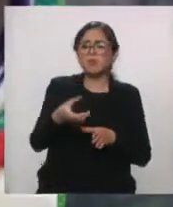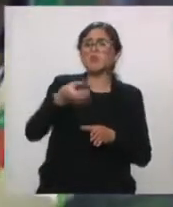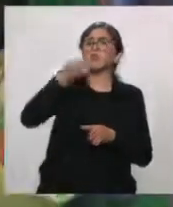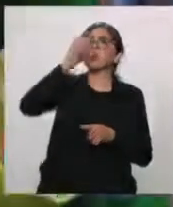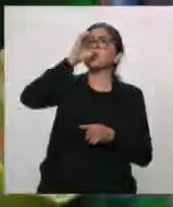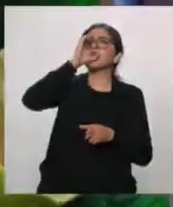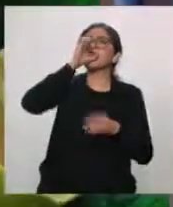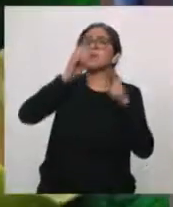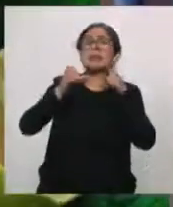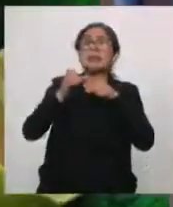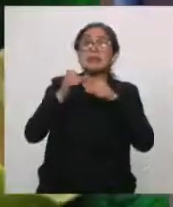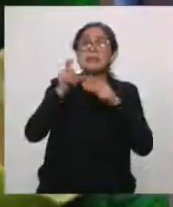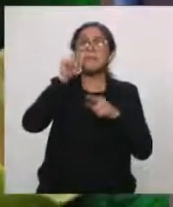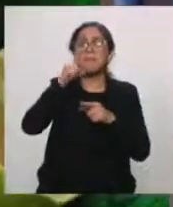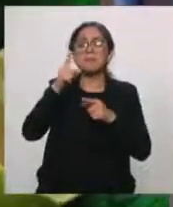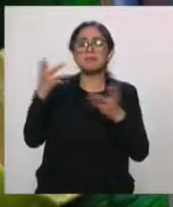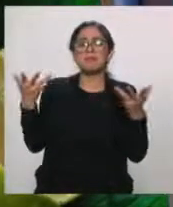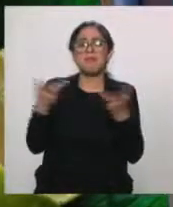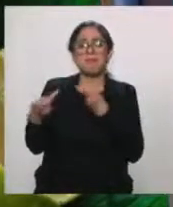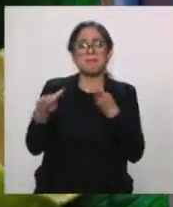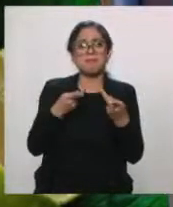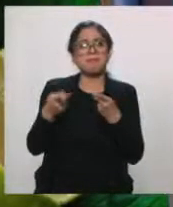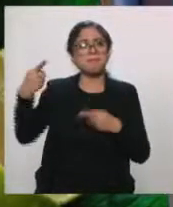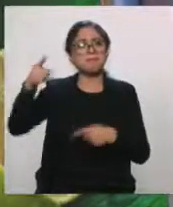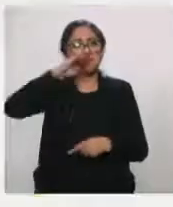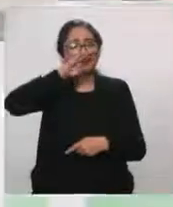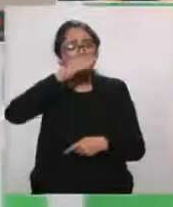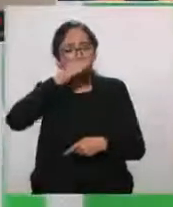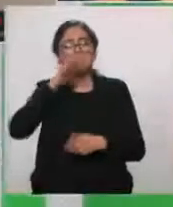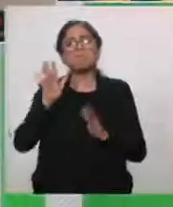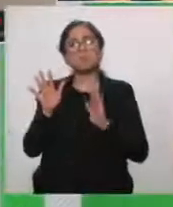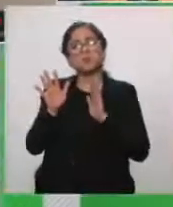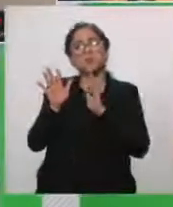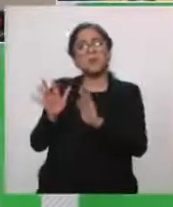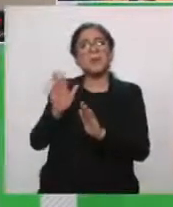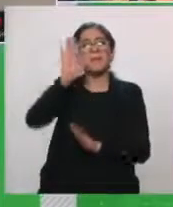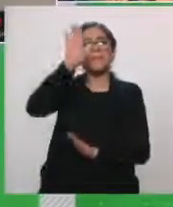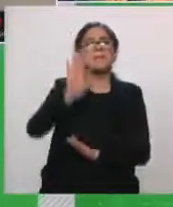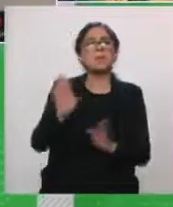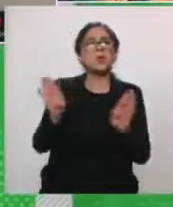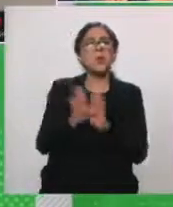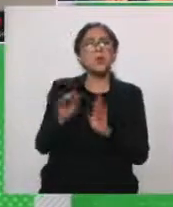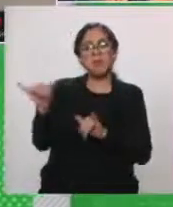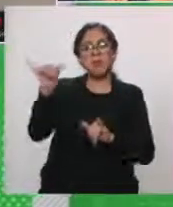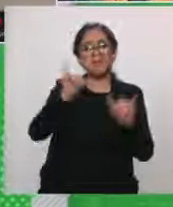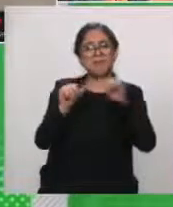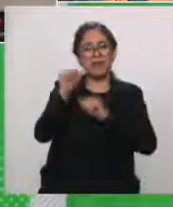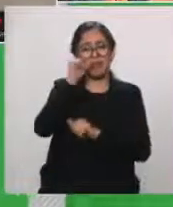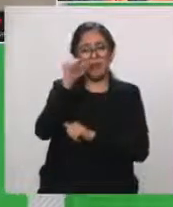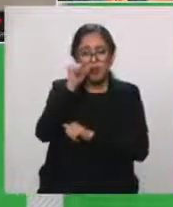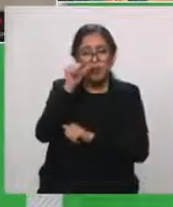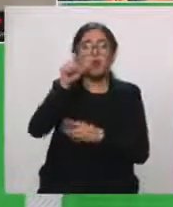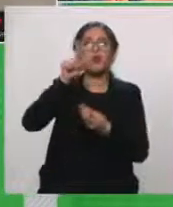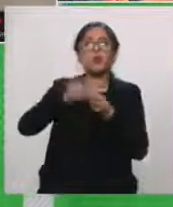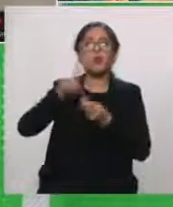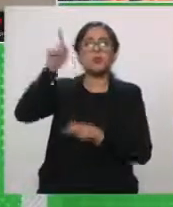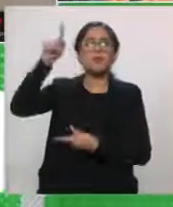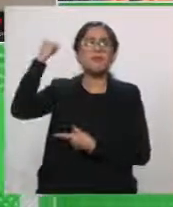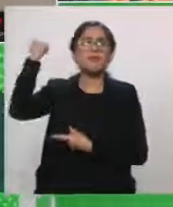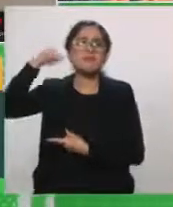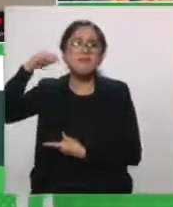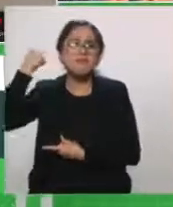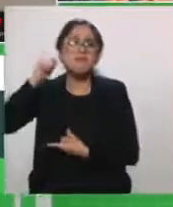de maíz, que se deja fermentar, una especie de atole, por así decirlo, se deja fermentar en la zona de Tabasco, en la zona